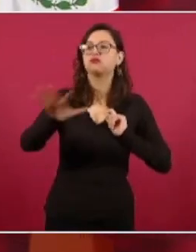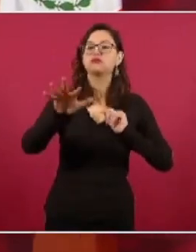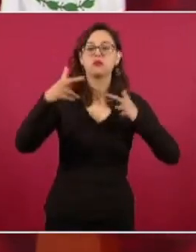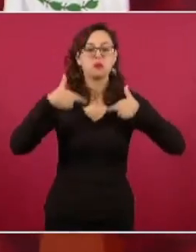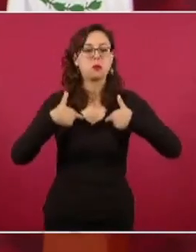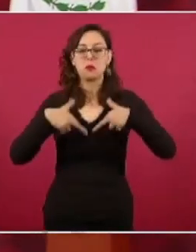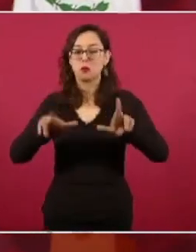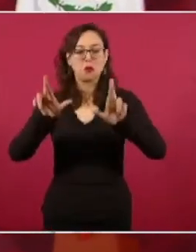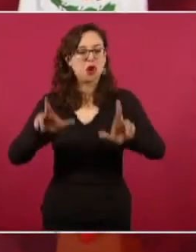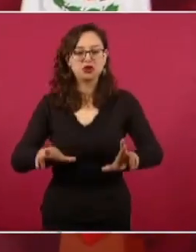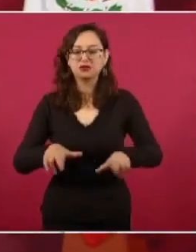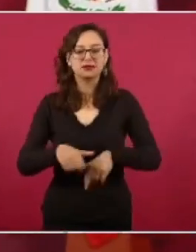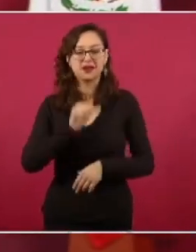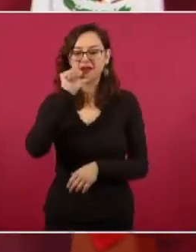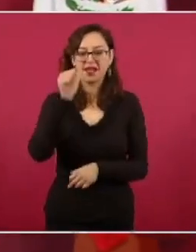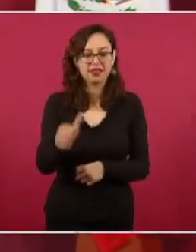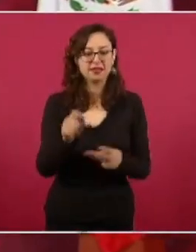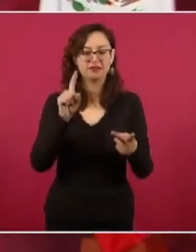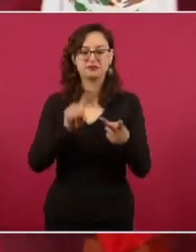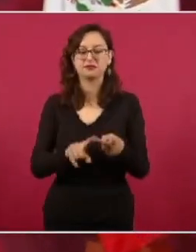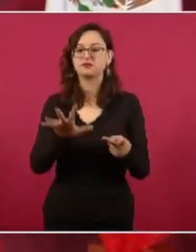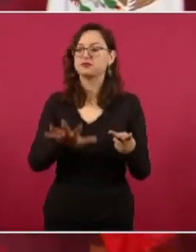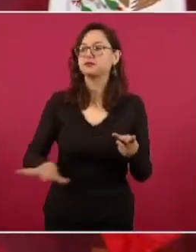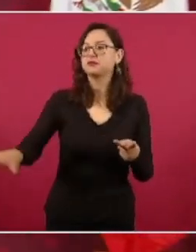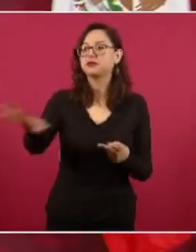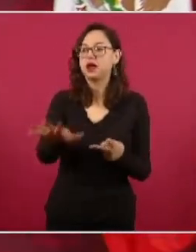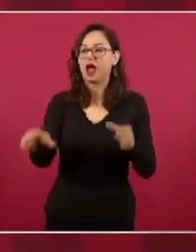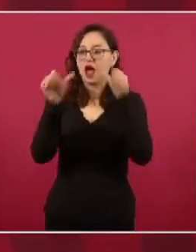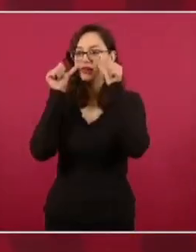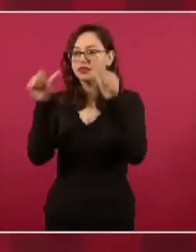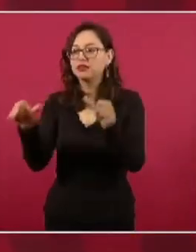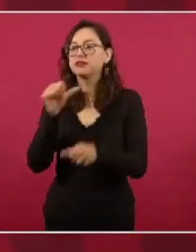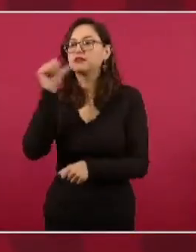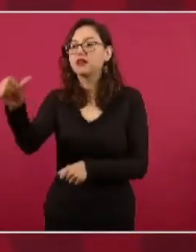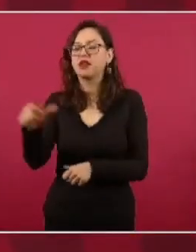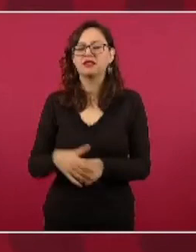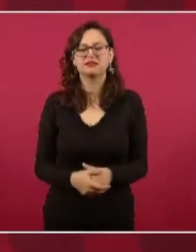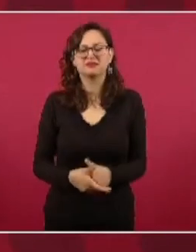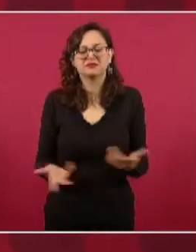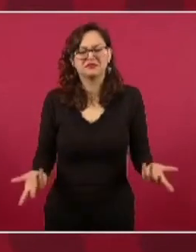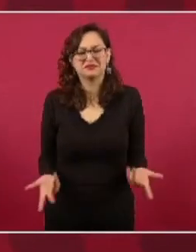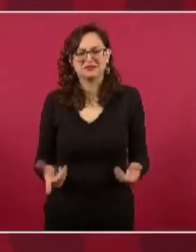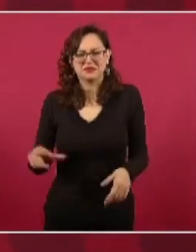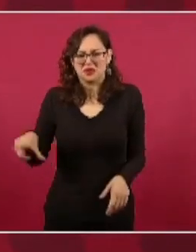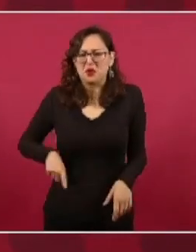que no atiende al pueblo, no es más que una banda de malhechores.